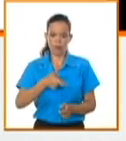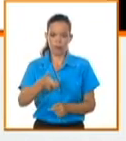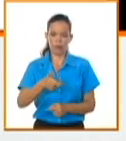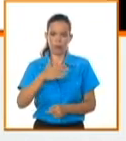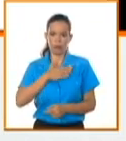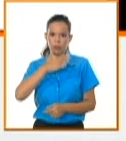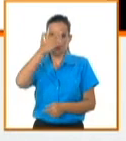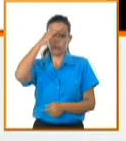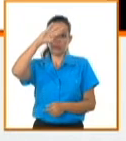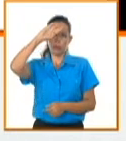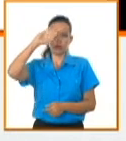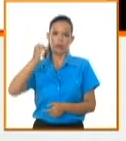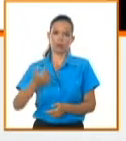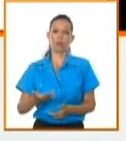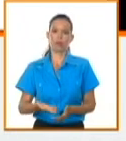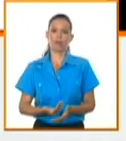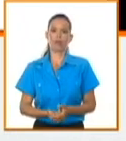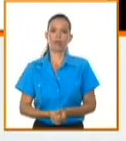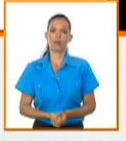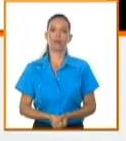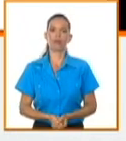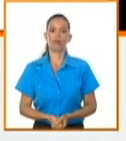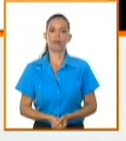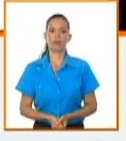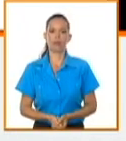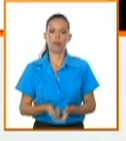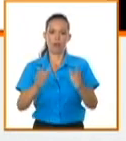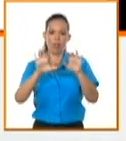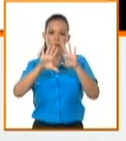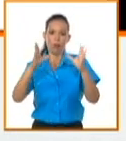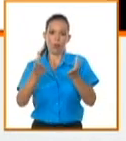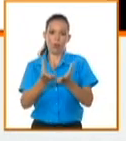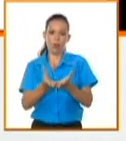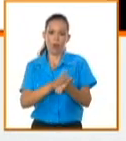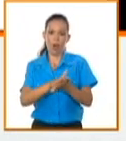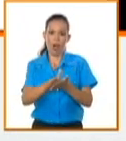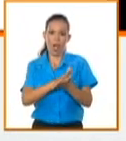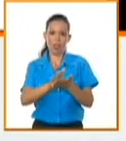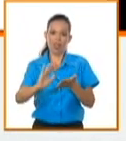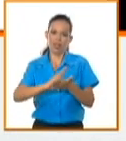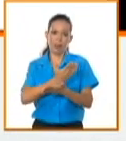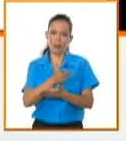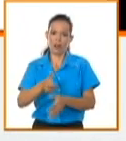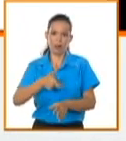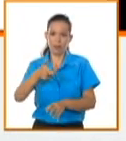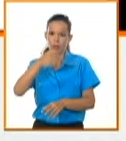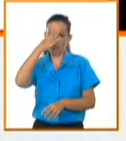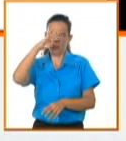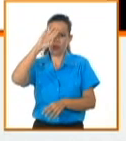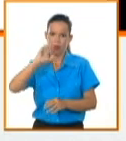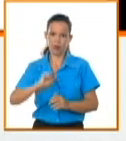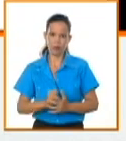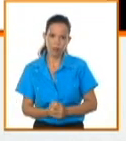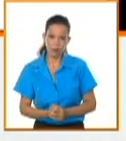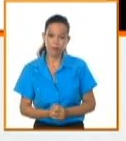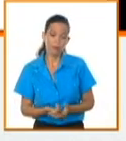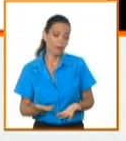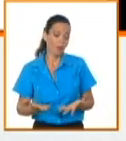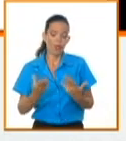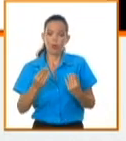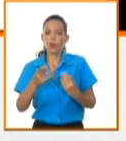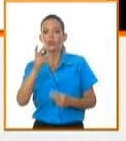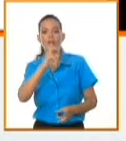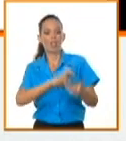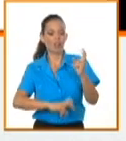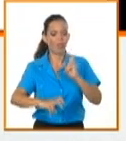el mundo Randy no ha podido eliminarlo han existido muchas tendencias han existido muchos estudios pero no